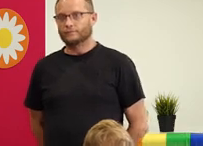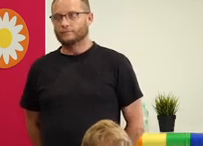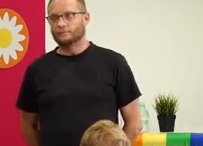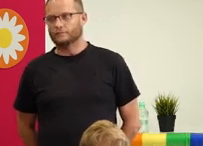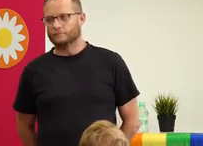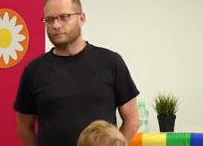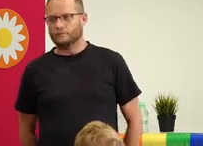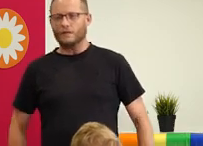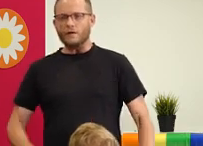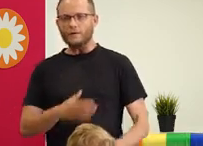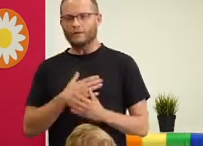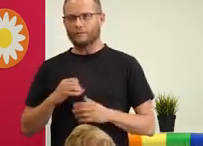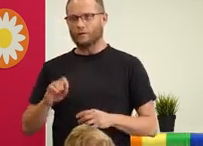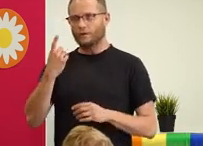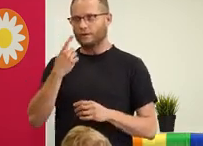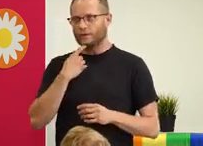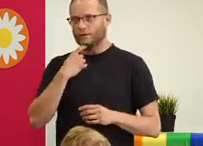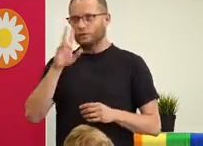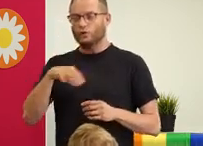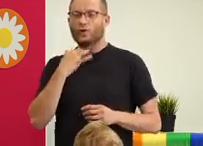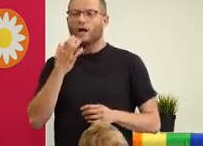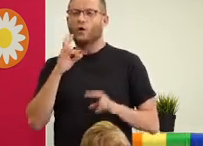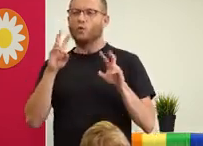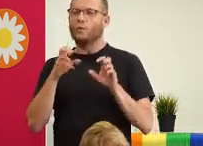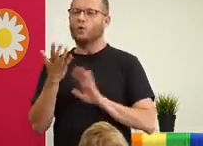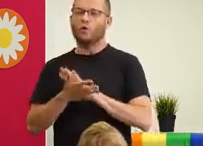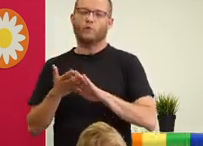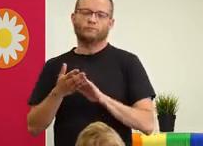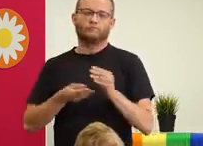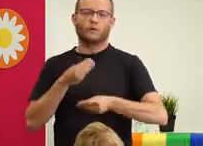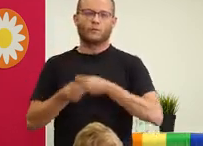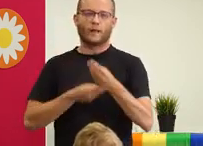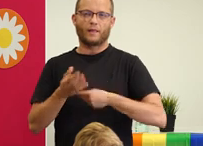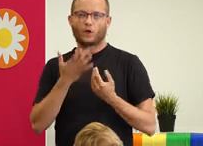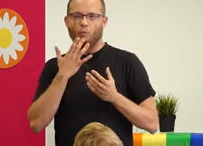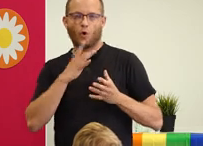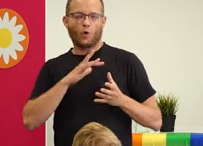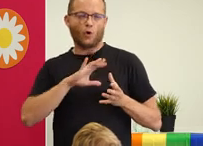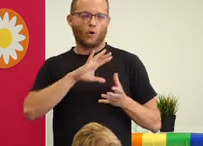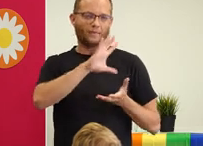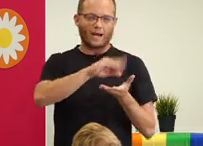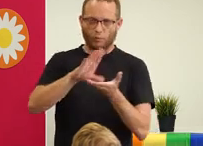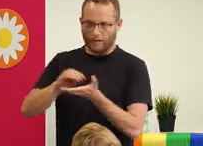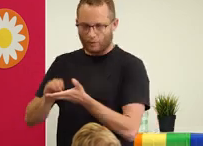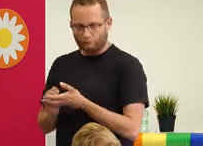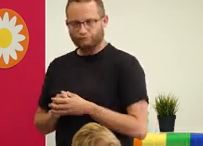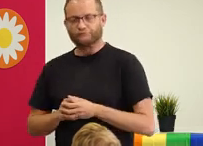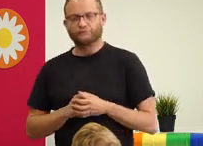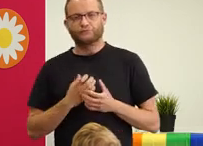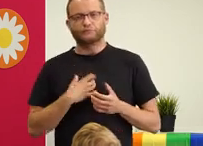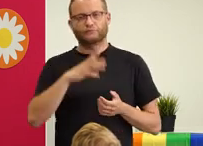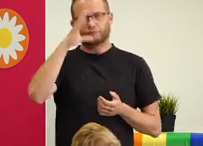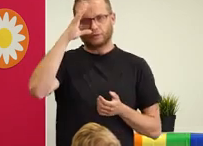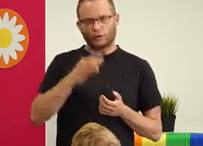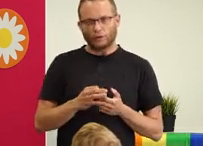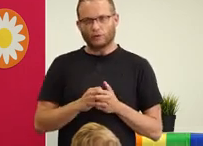Yo creo que lo que voy a decir no creo que es algo nada nuevo, pero lo voy a hacer como una recopilación, ¿no? Creo que